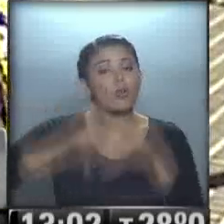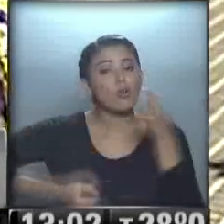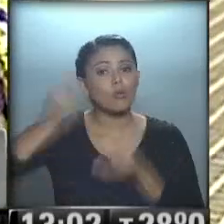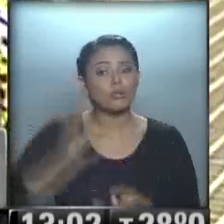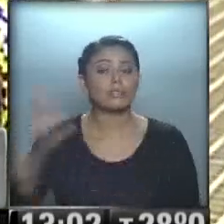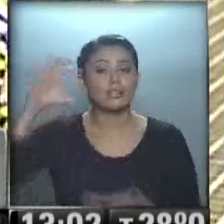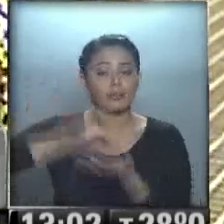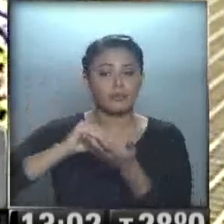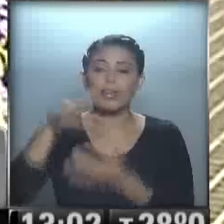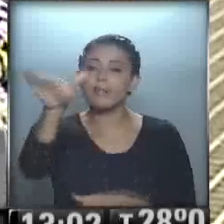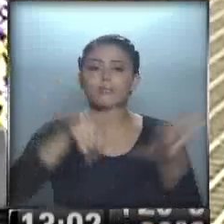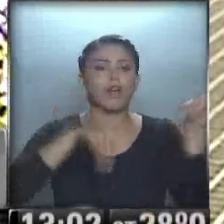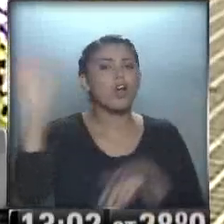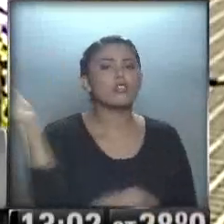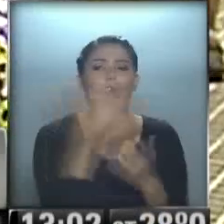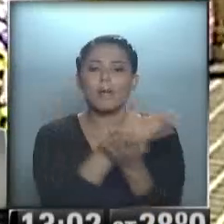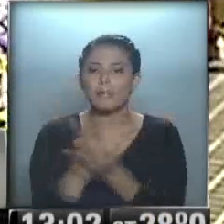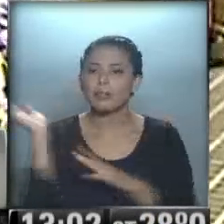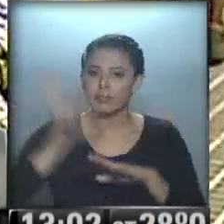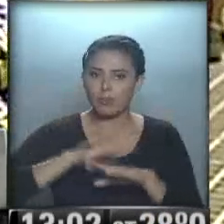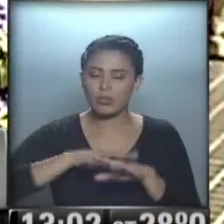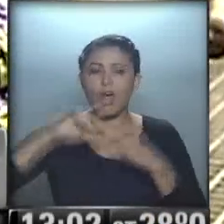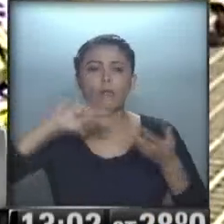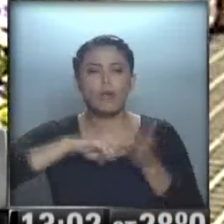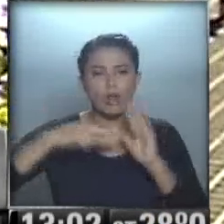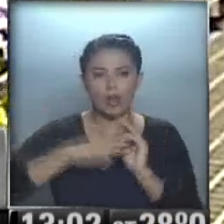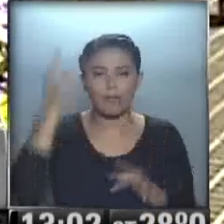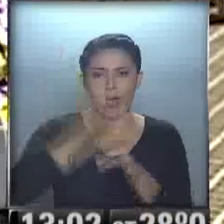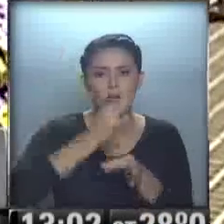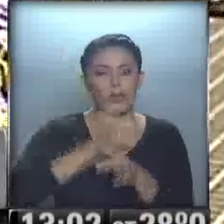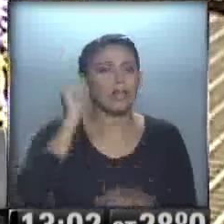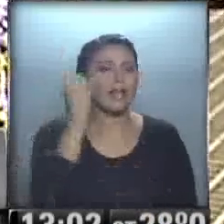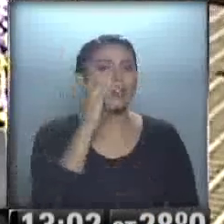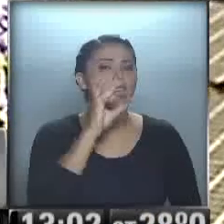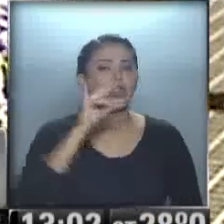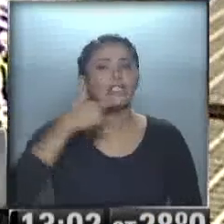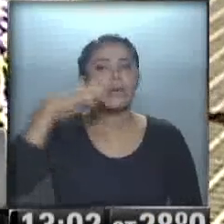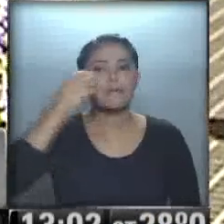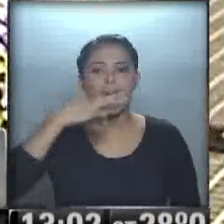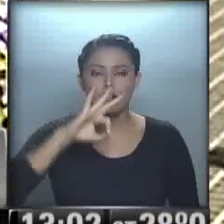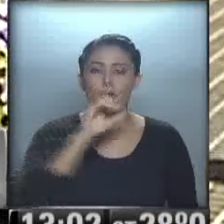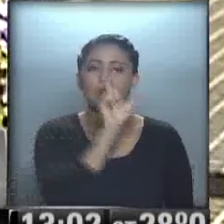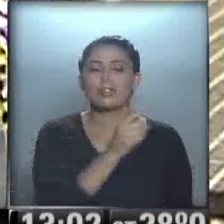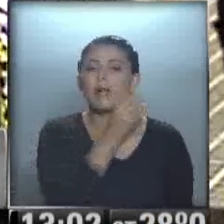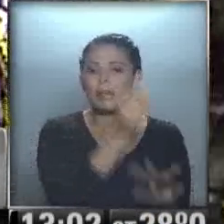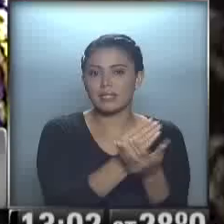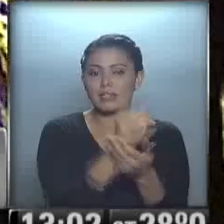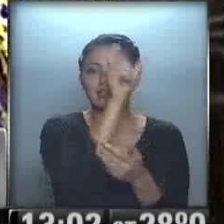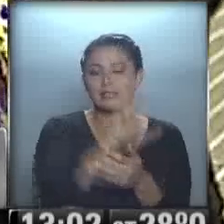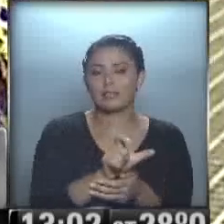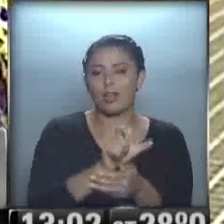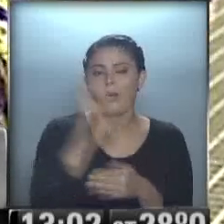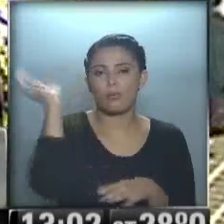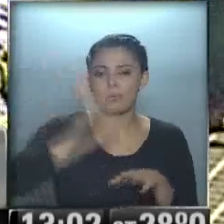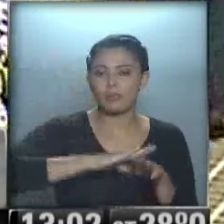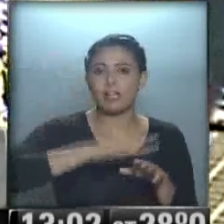contencioso administrativo citó a todas las partes involucradas en el conflicto del Colegio Guido Espano, a representantes del apoderado Mauricio Sánchez, a quienes están al